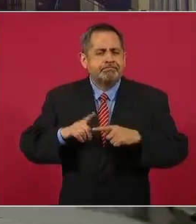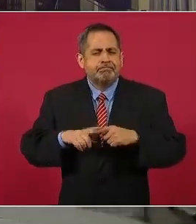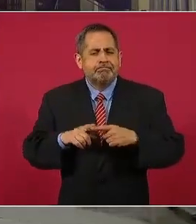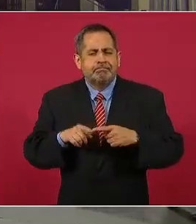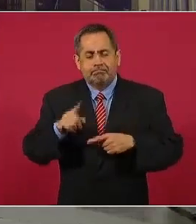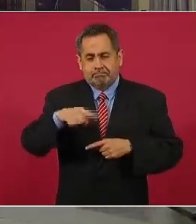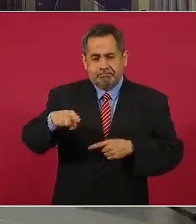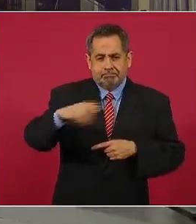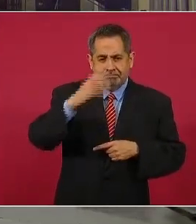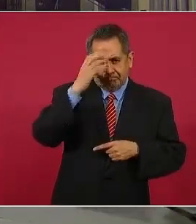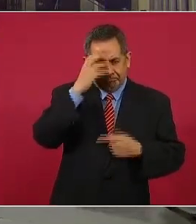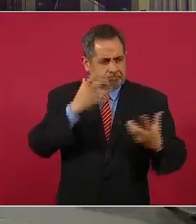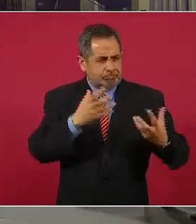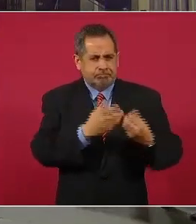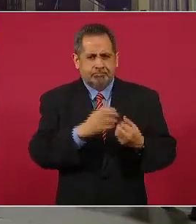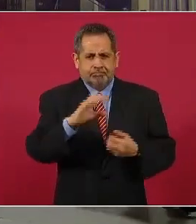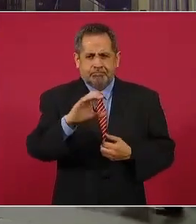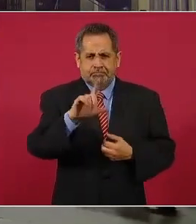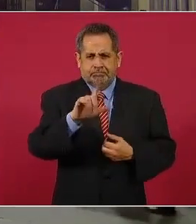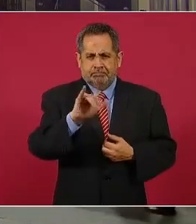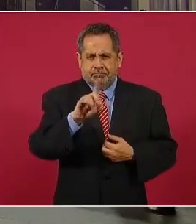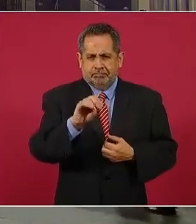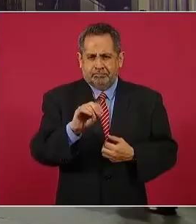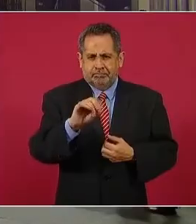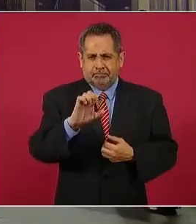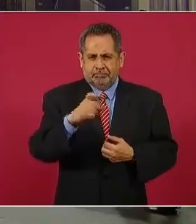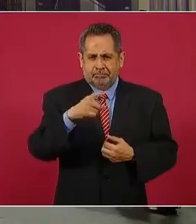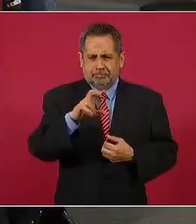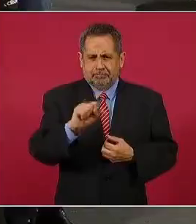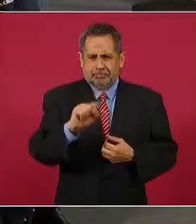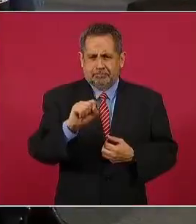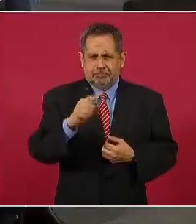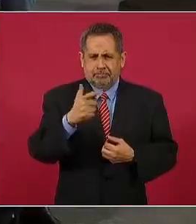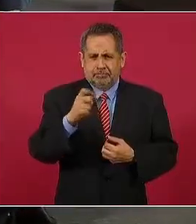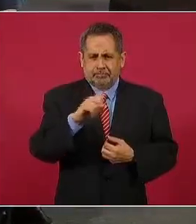quienes conocen a Claudio X González.